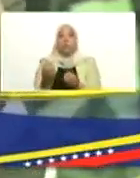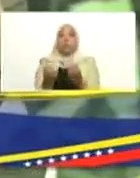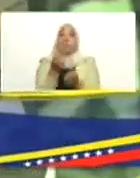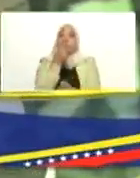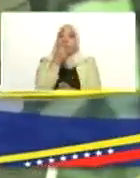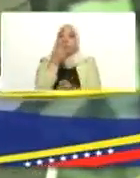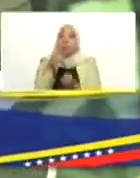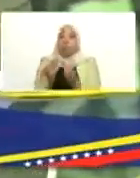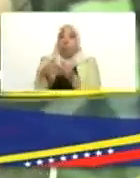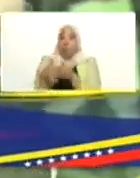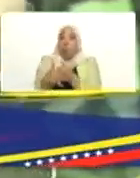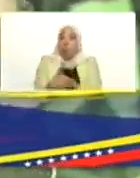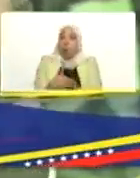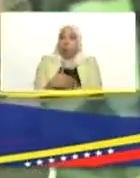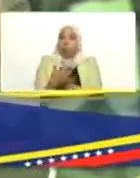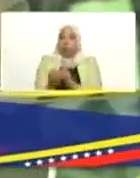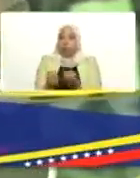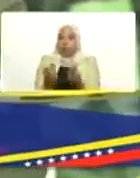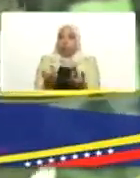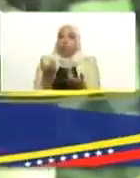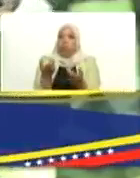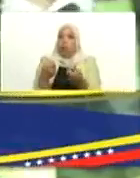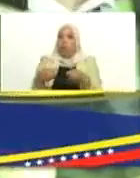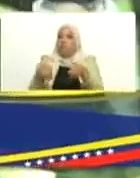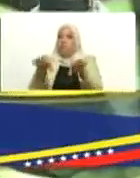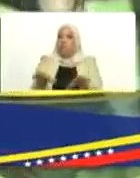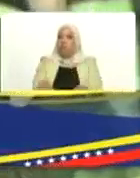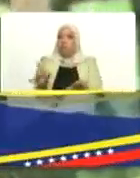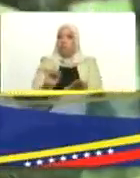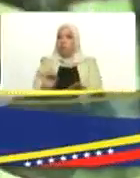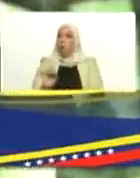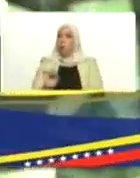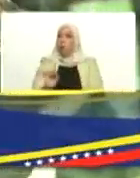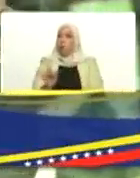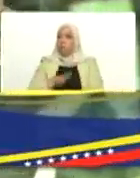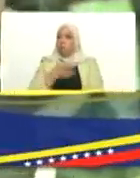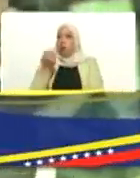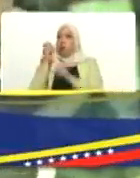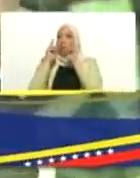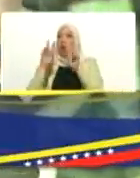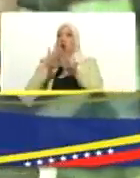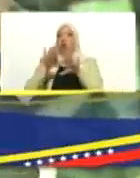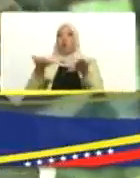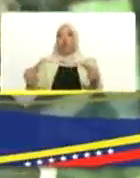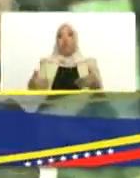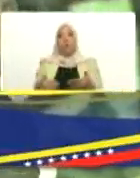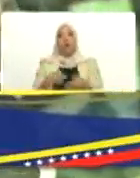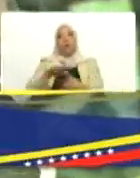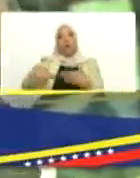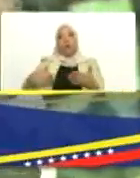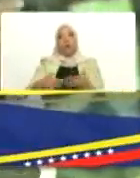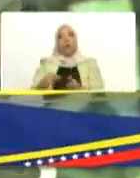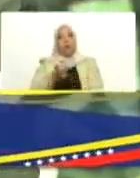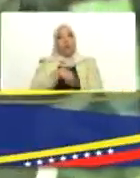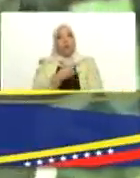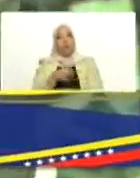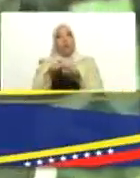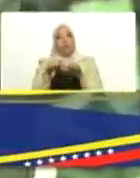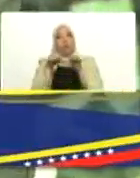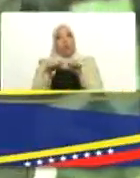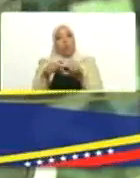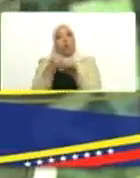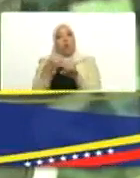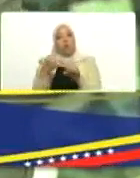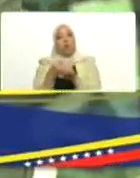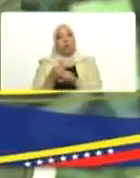come el diseño. Y es así como las cuadrillas, usted las puede ver por toda la ciudad universitaria, las cuadrillas manteniendo las